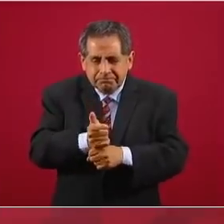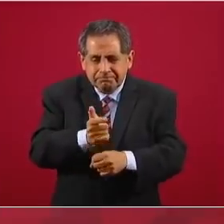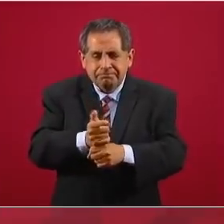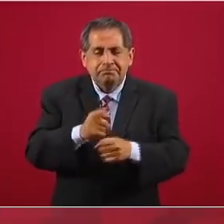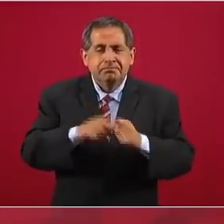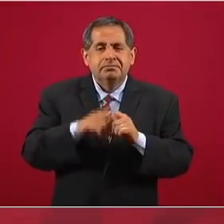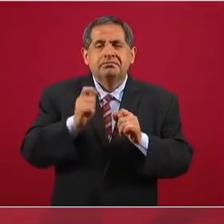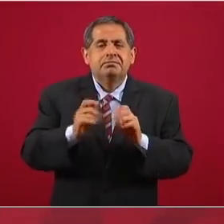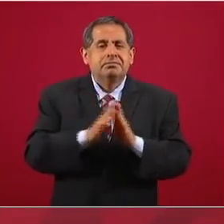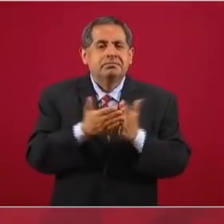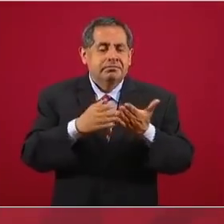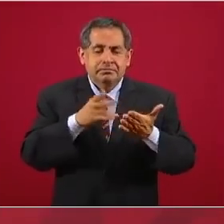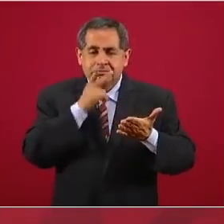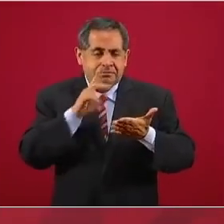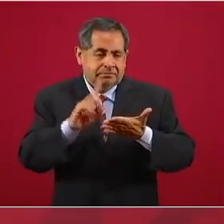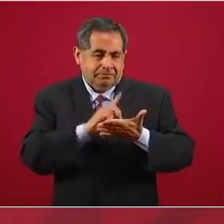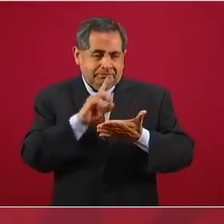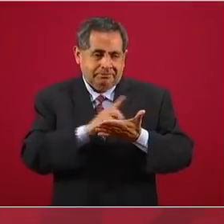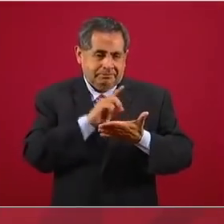En el diccionario,